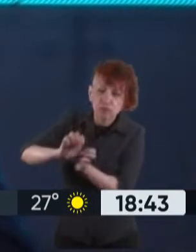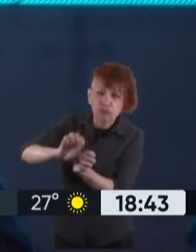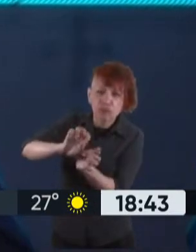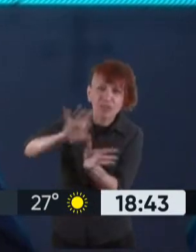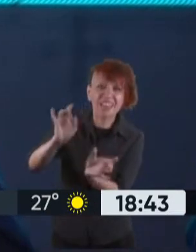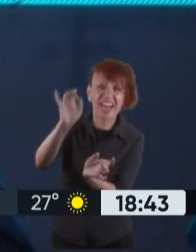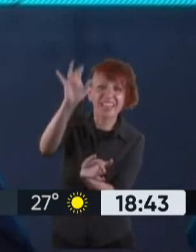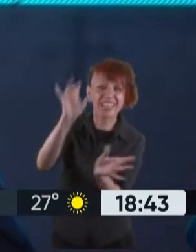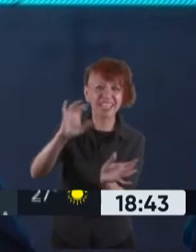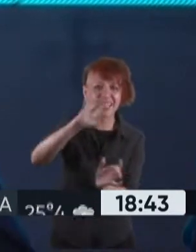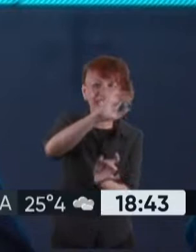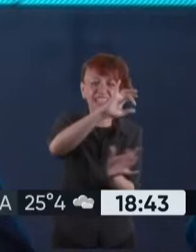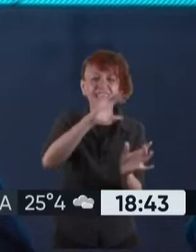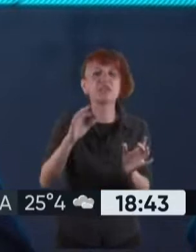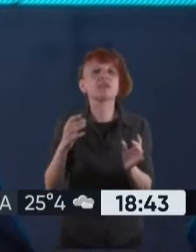la pampa